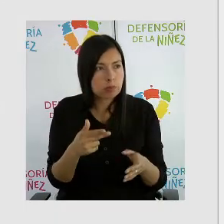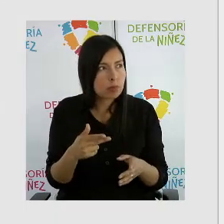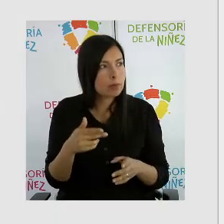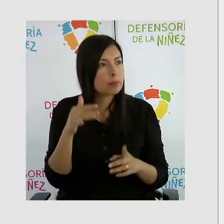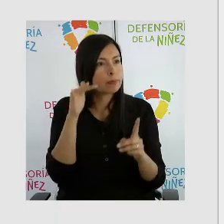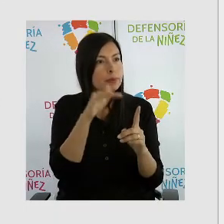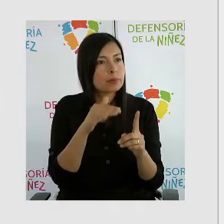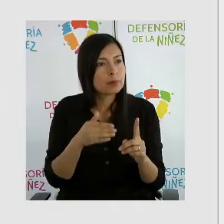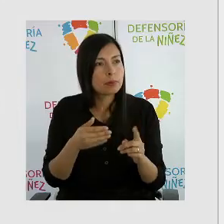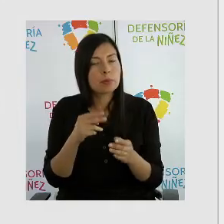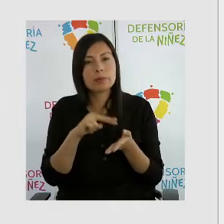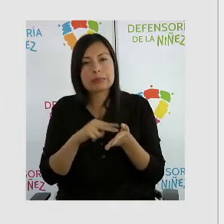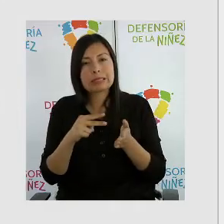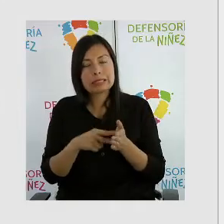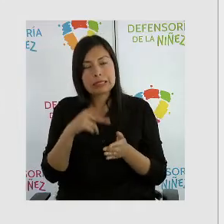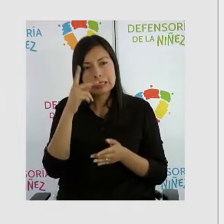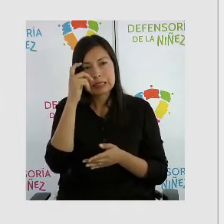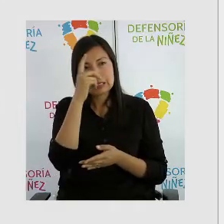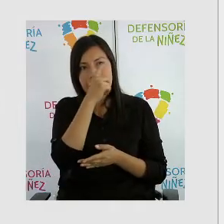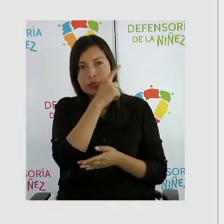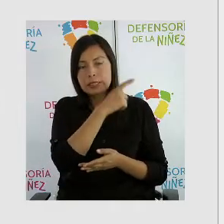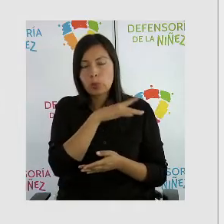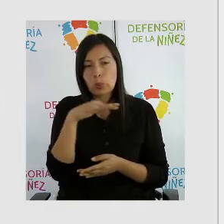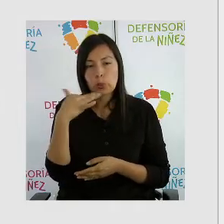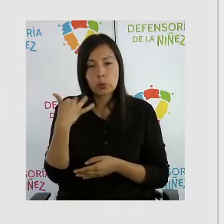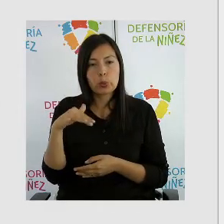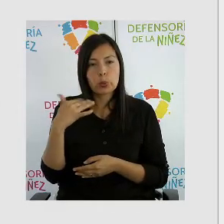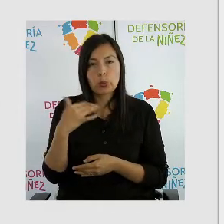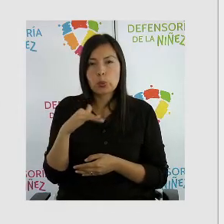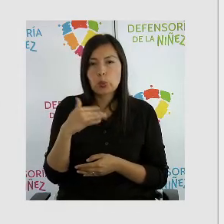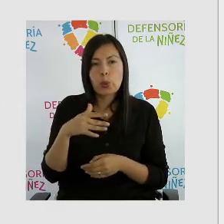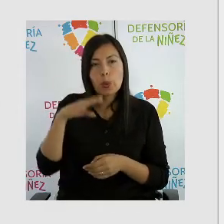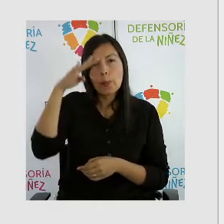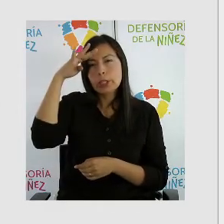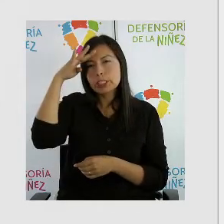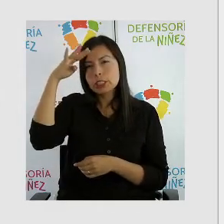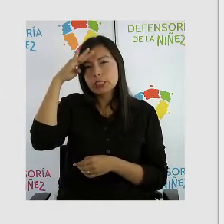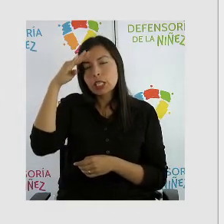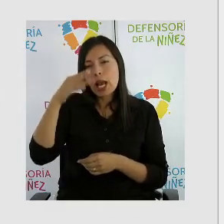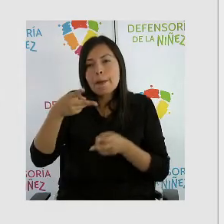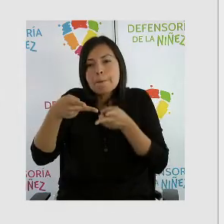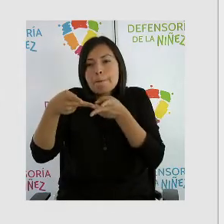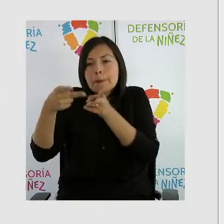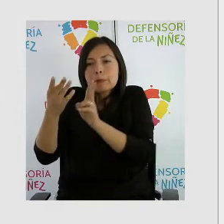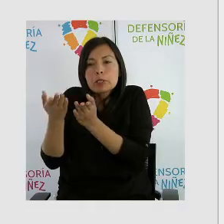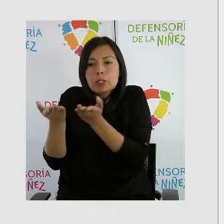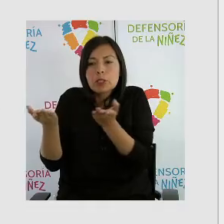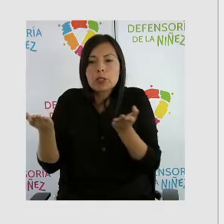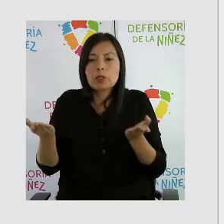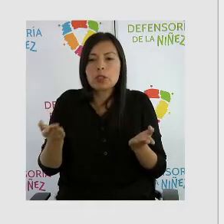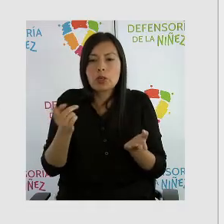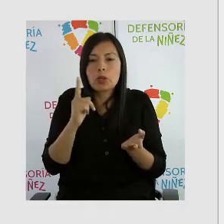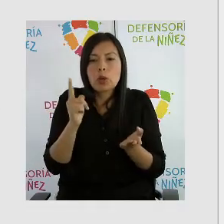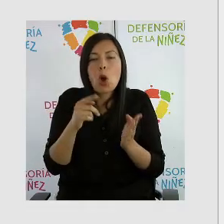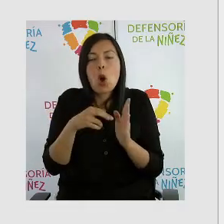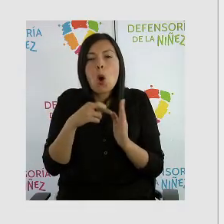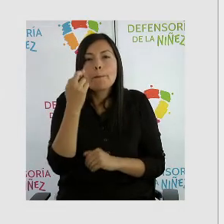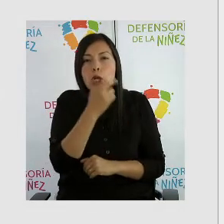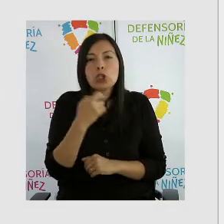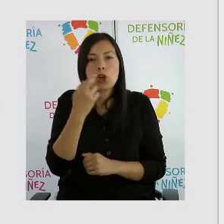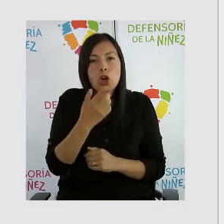cómo, además de una manera realmente inexplicable, tenemos una policía que se permite no solo incumplir los protocolos y